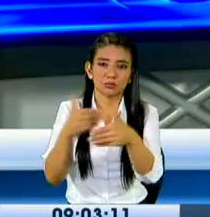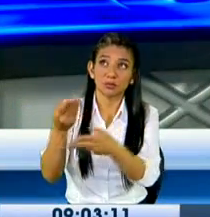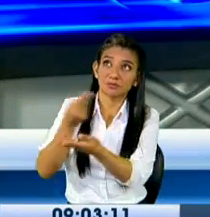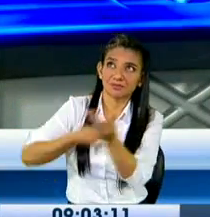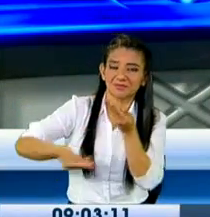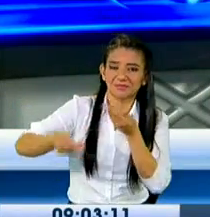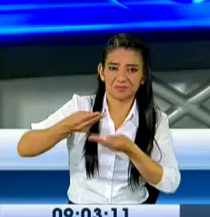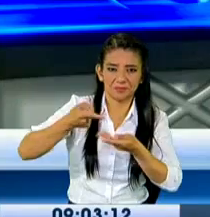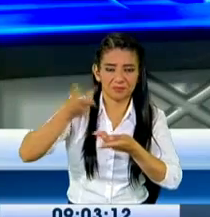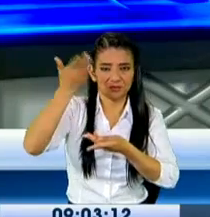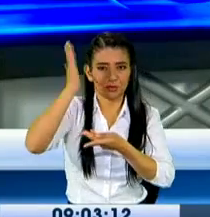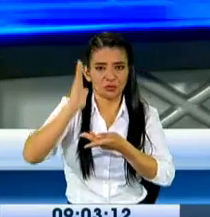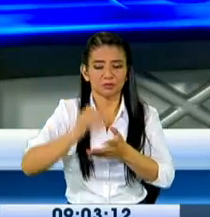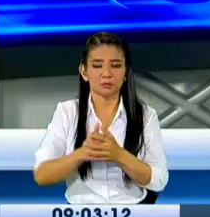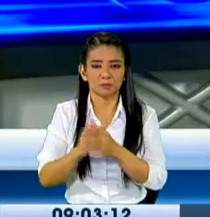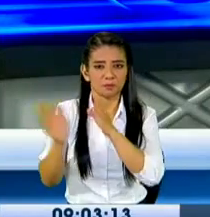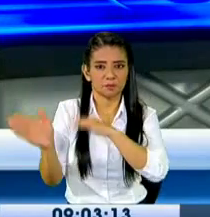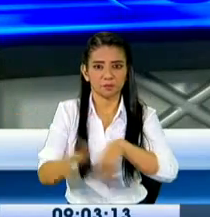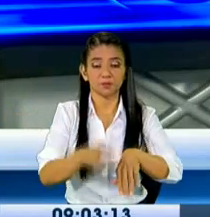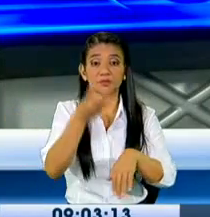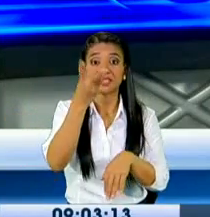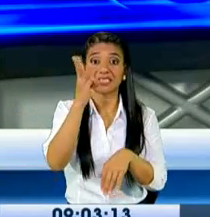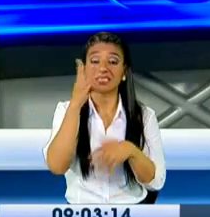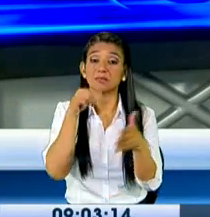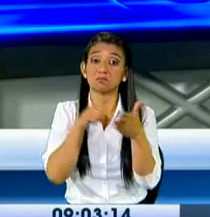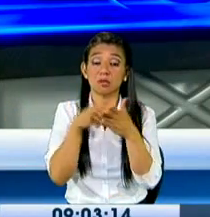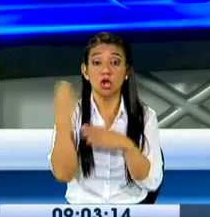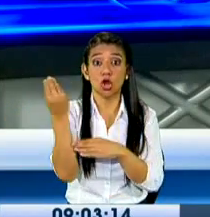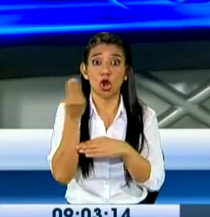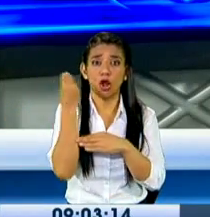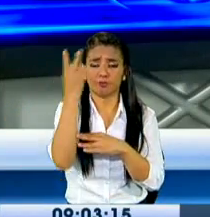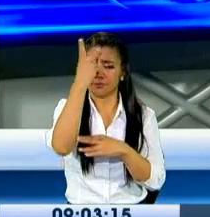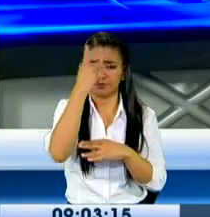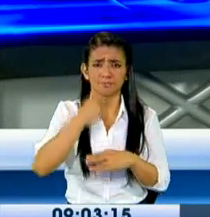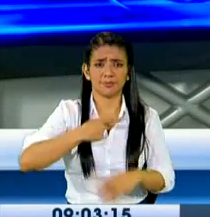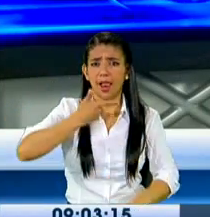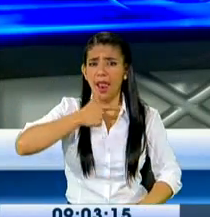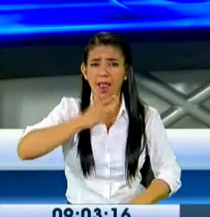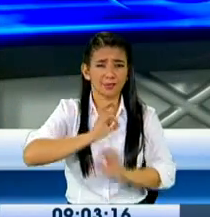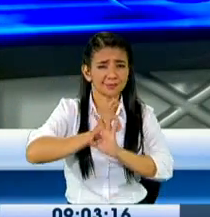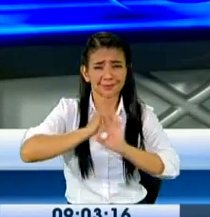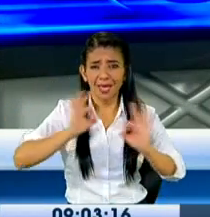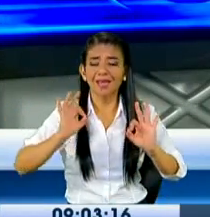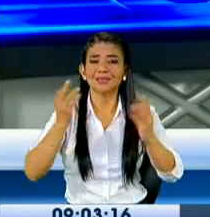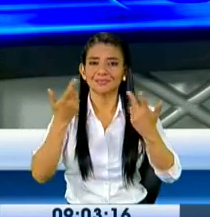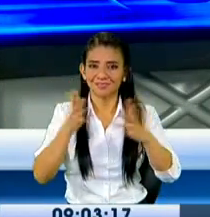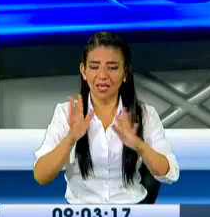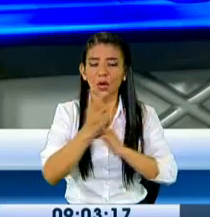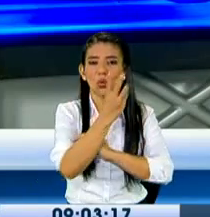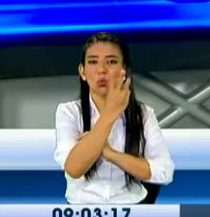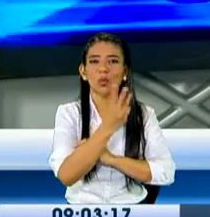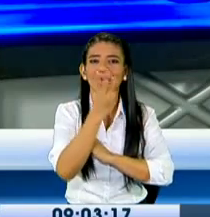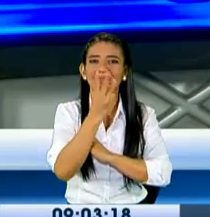para nosotros. Más de 16.000 jóvenes quienes decidieron no consumir alcohol a temprana edad ingresaron a la página